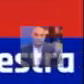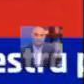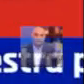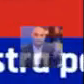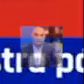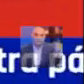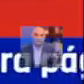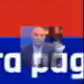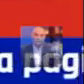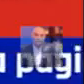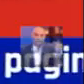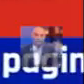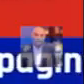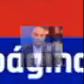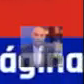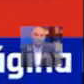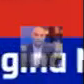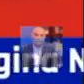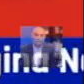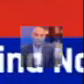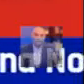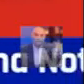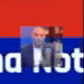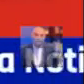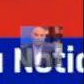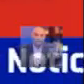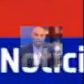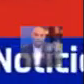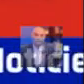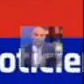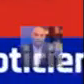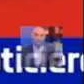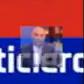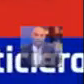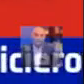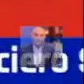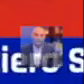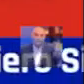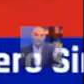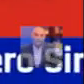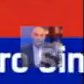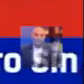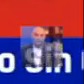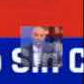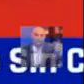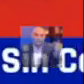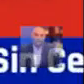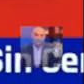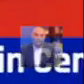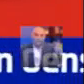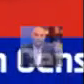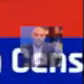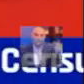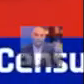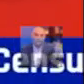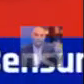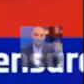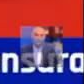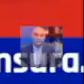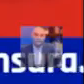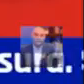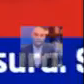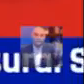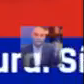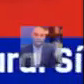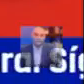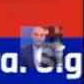México ya te pronunciaste, cabrón. Hay que tener huevos para decir las cosas como son. Y eso